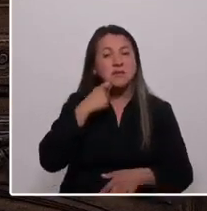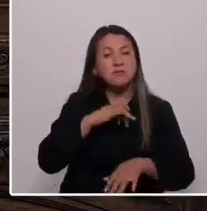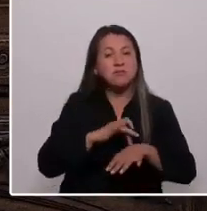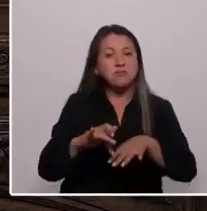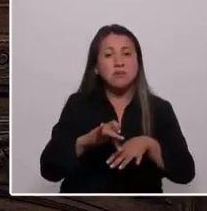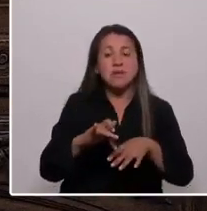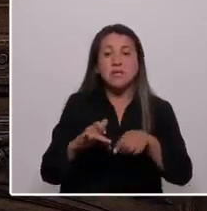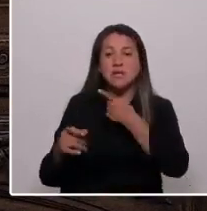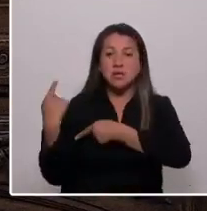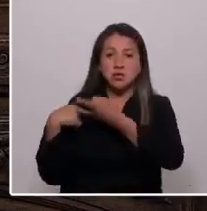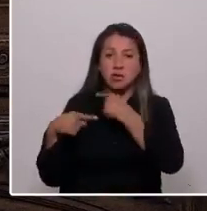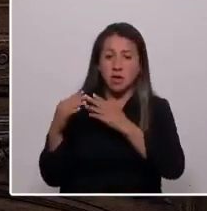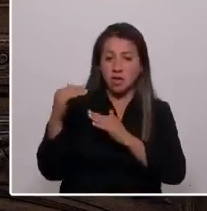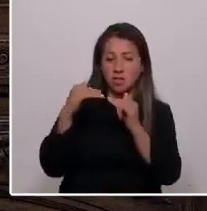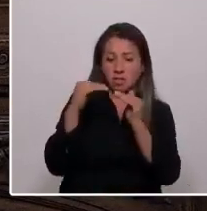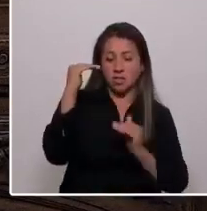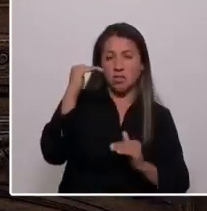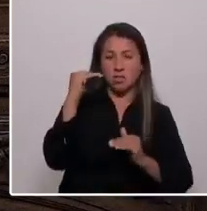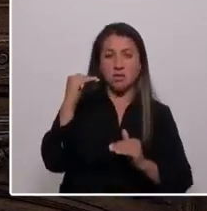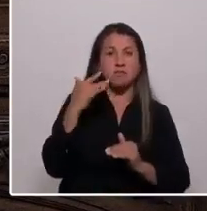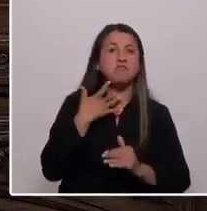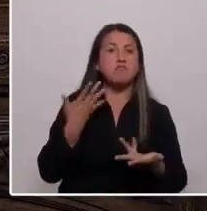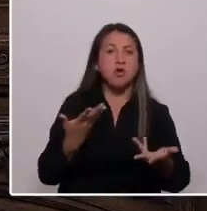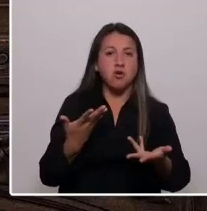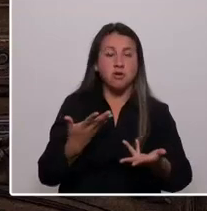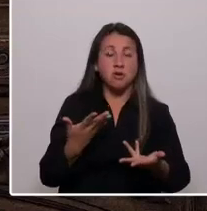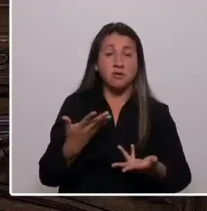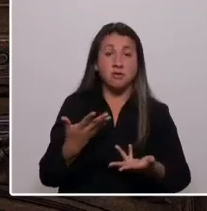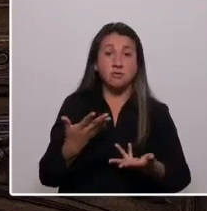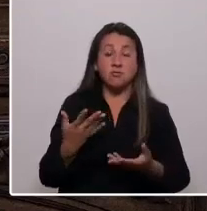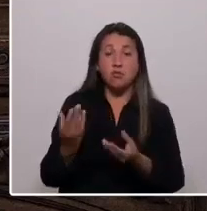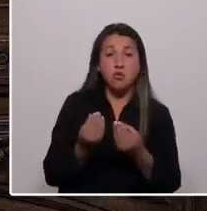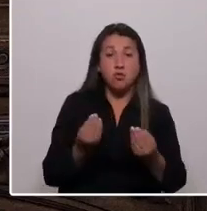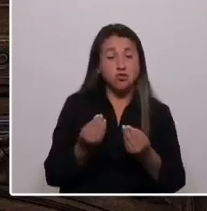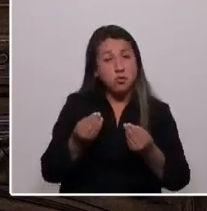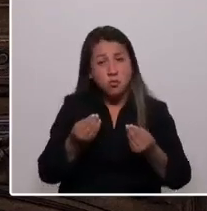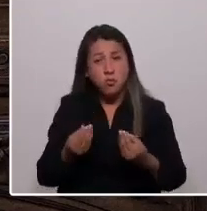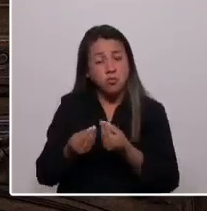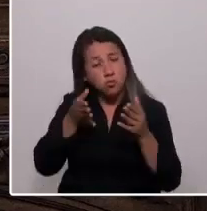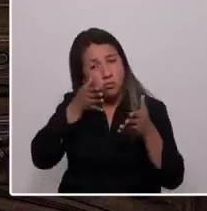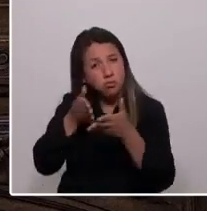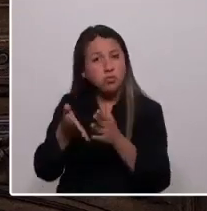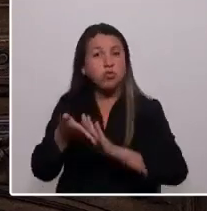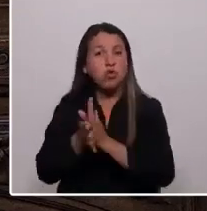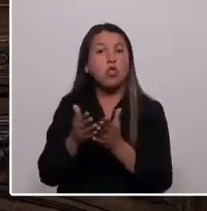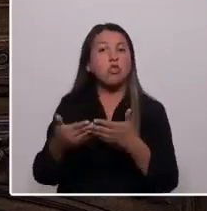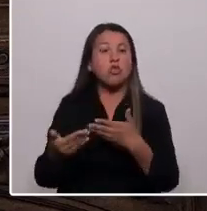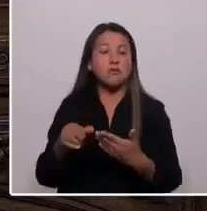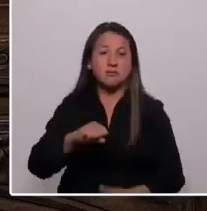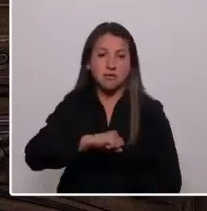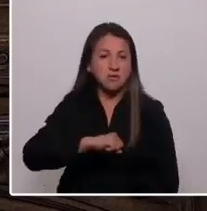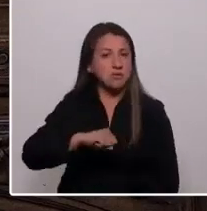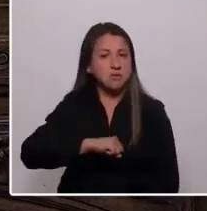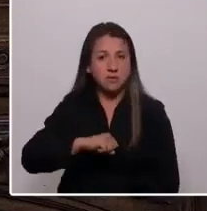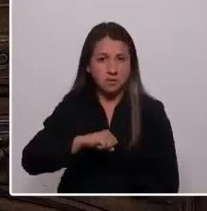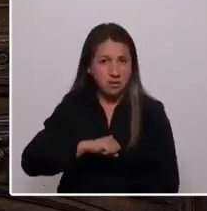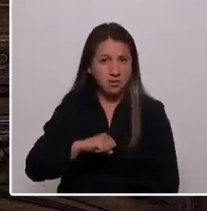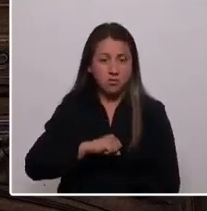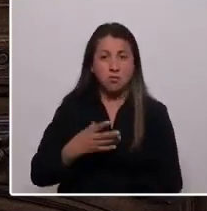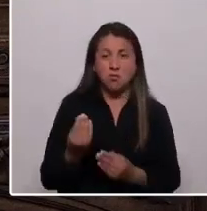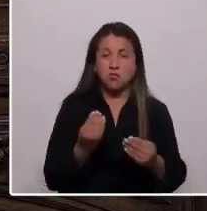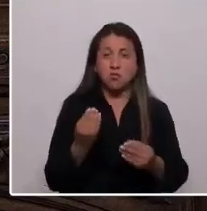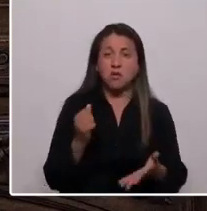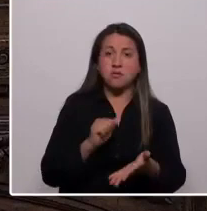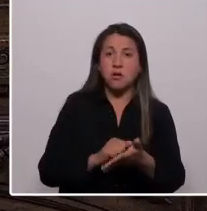chiles se debe en parte al inaceptable centralismo ya la invisibilización de los territorios algunos han ganado mucho y otros se han enfermado